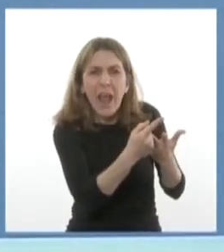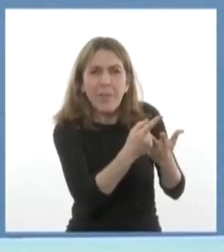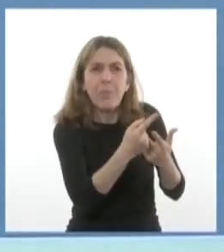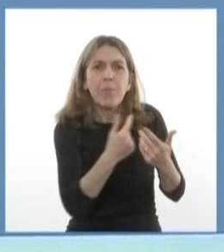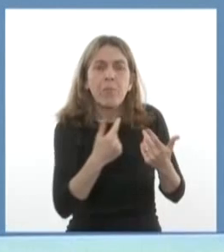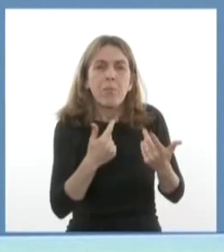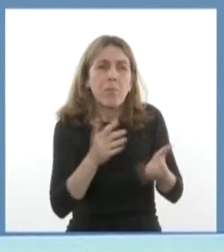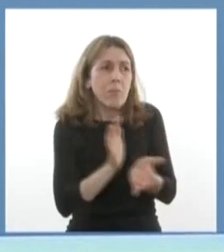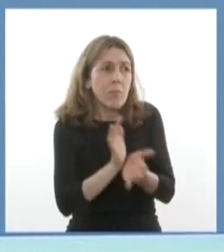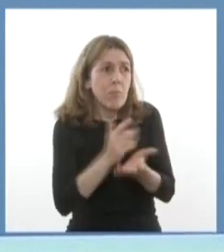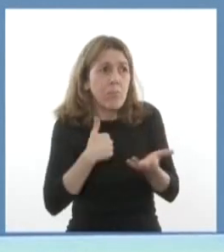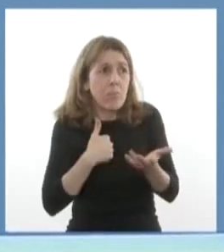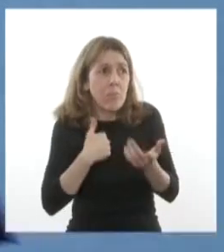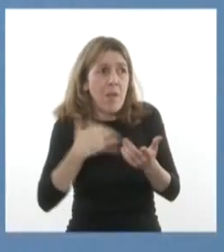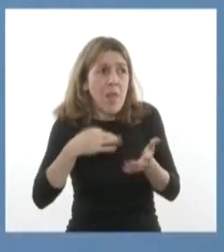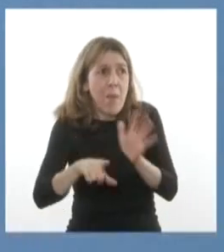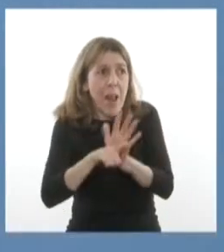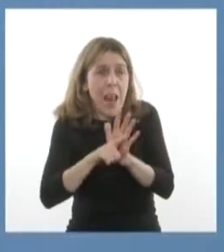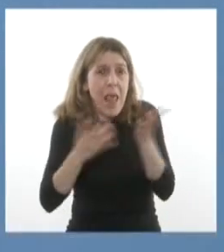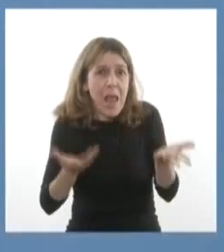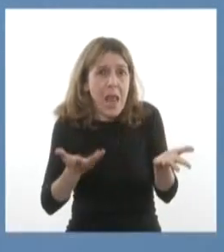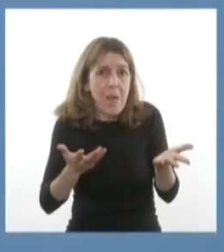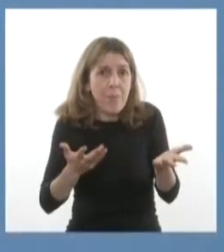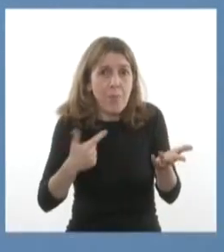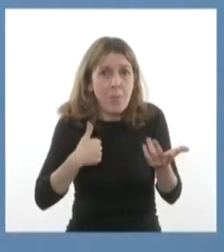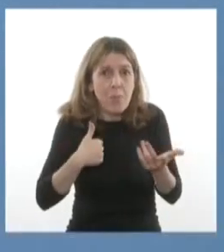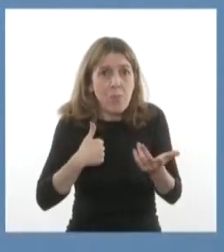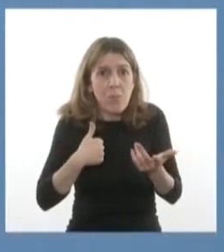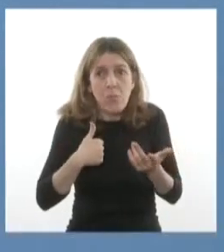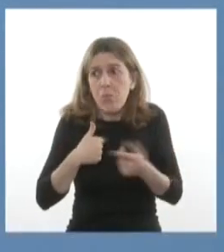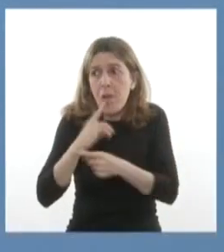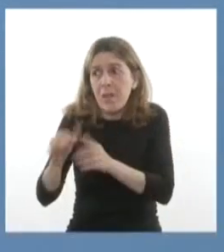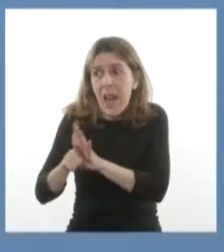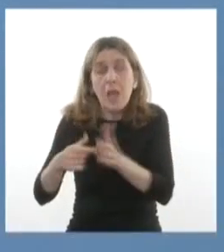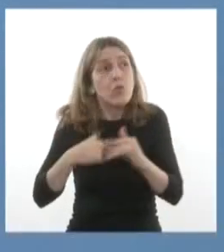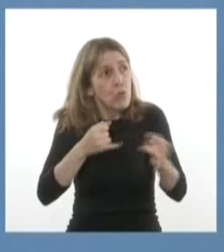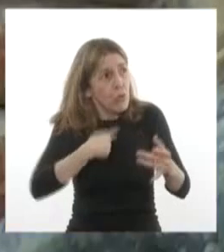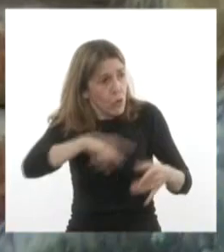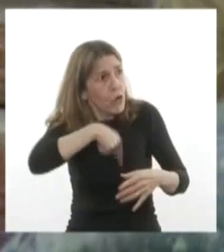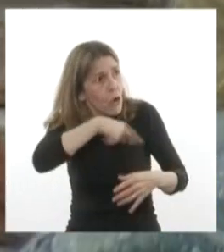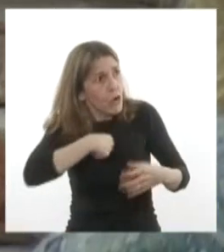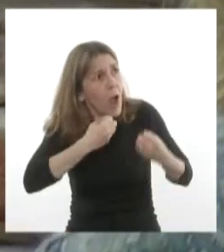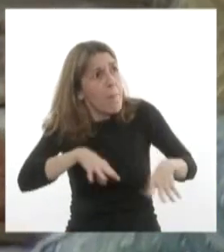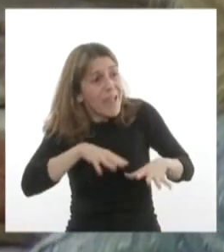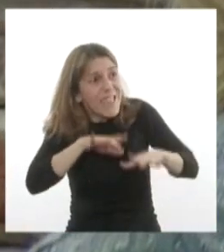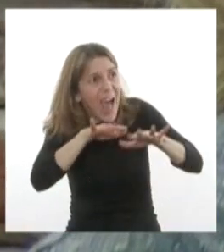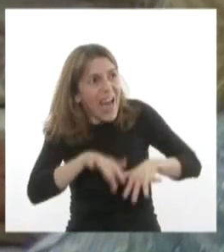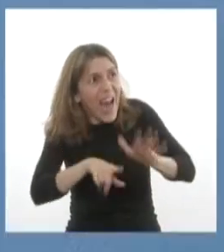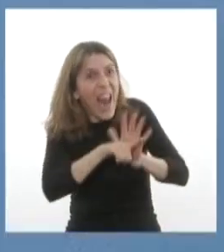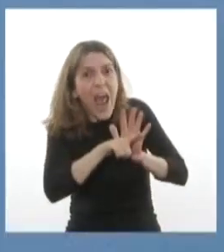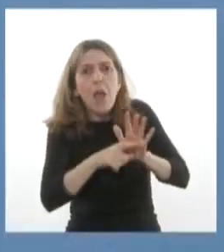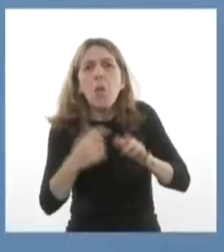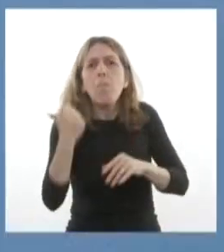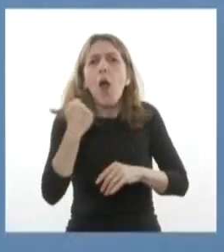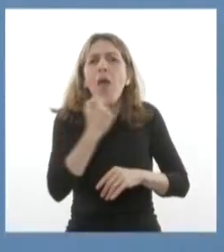Eli me hablaba de la necesidad de la ley. Y yo le dije, bueno, hagamos la ley, pero empecemos nosotros. Si el Poder Ejecutivo